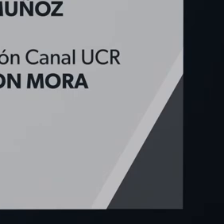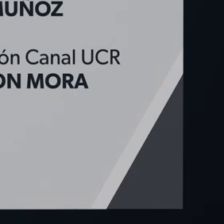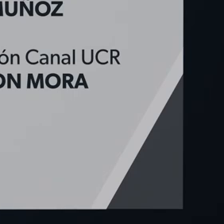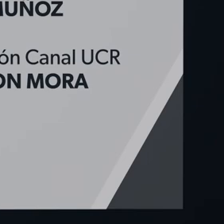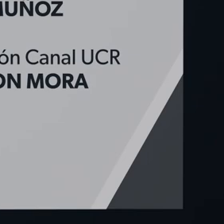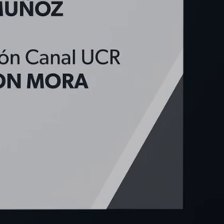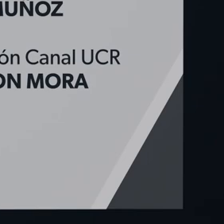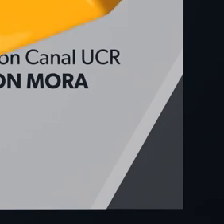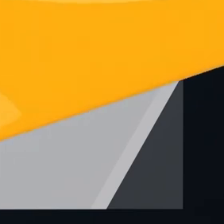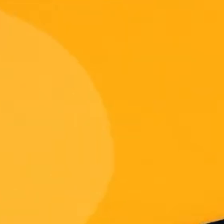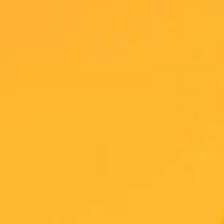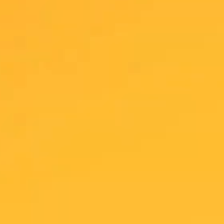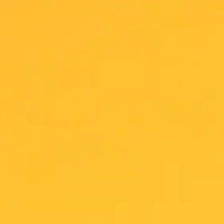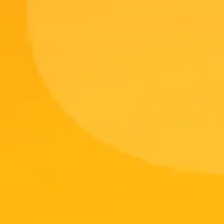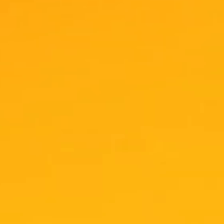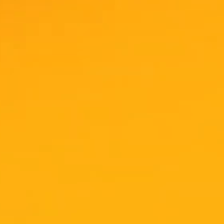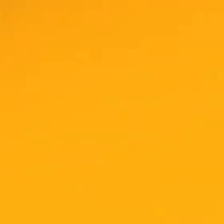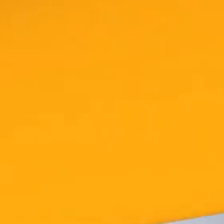aquí